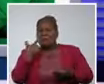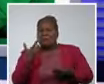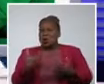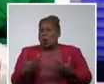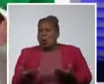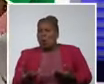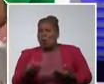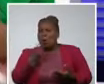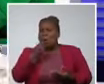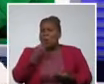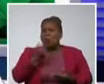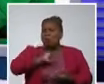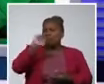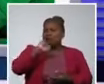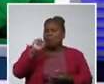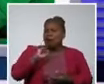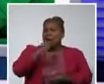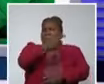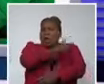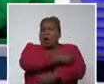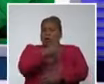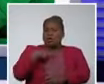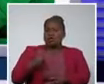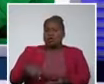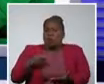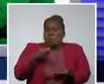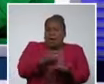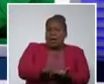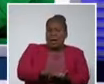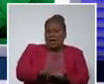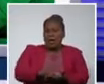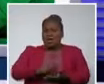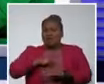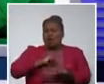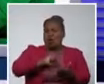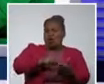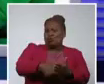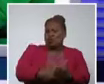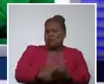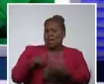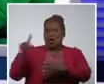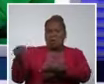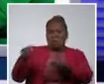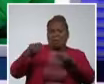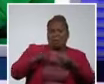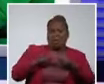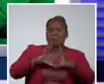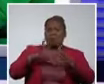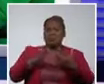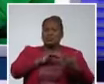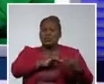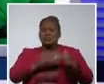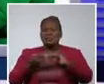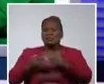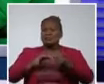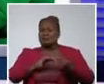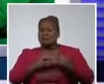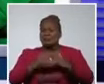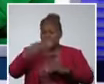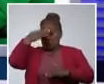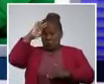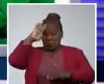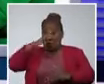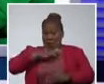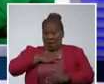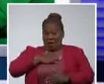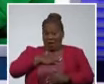para adquirirla, la contraté, la pagué, no me la han abastecido, pues Cuba, un país